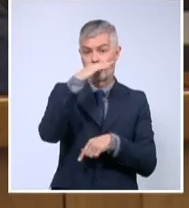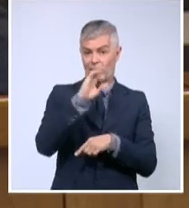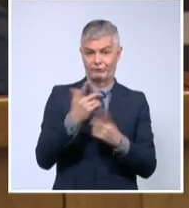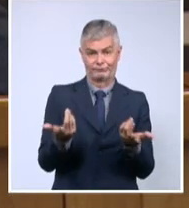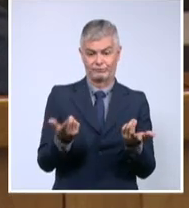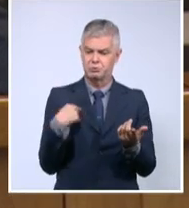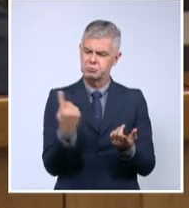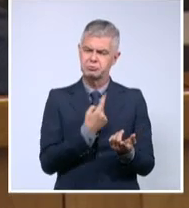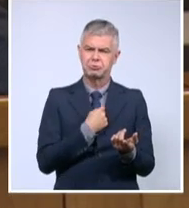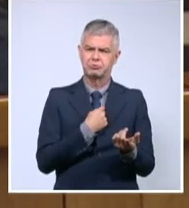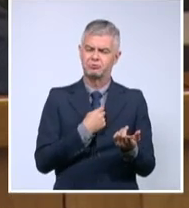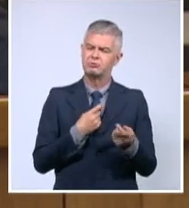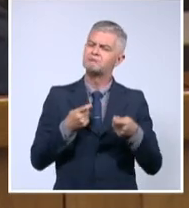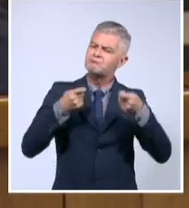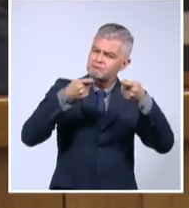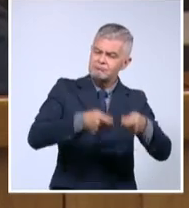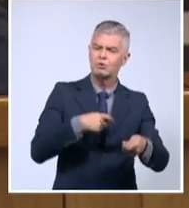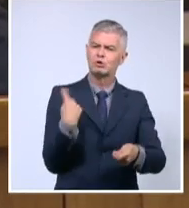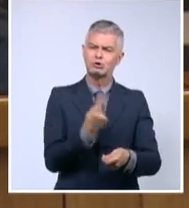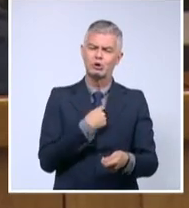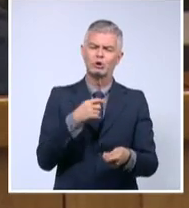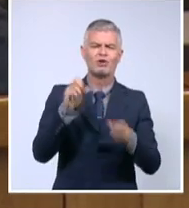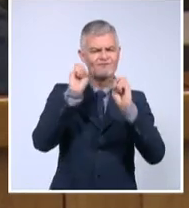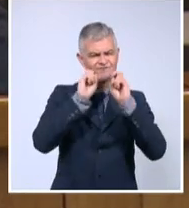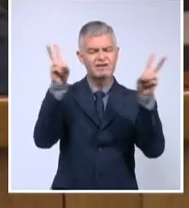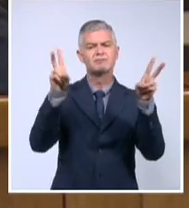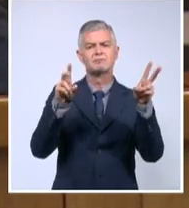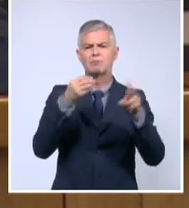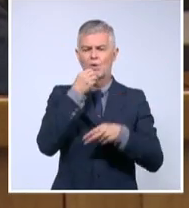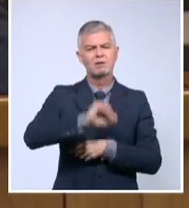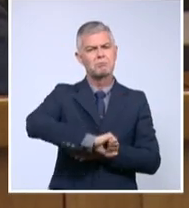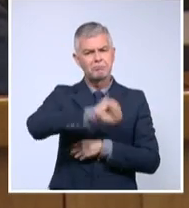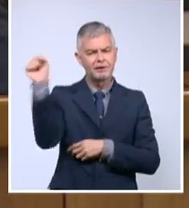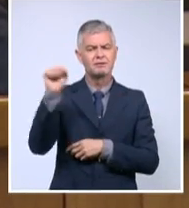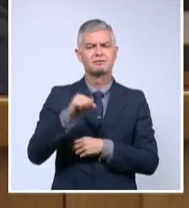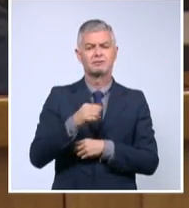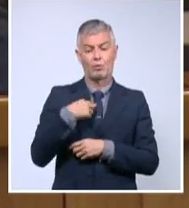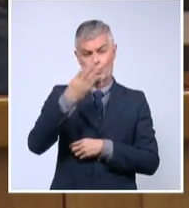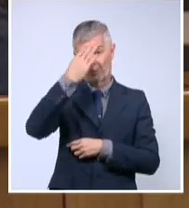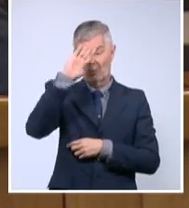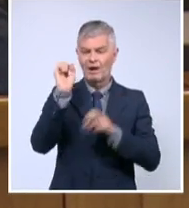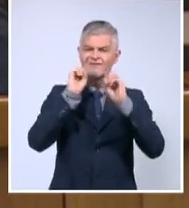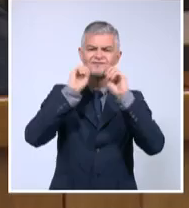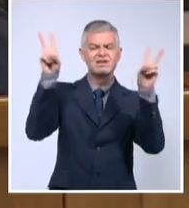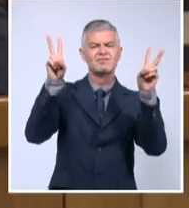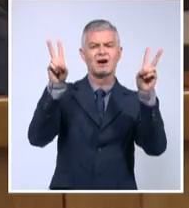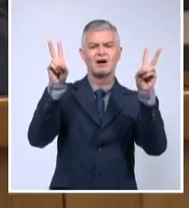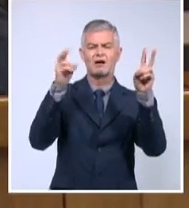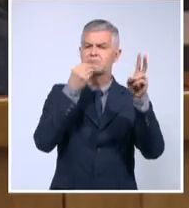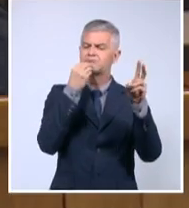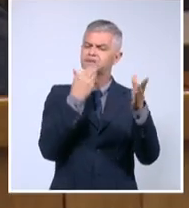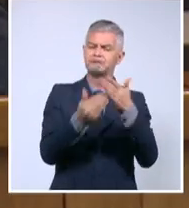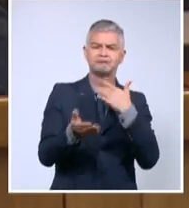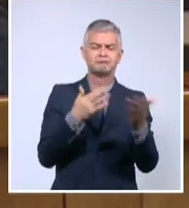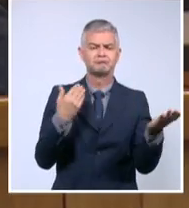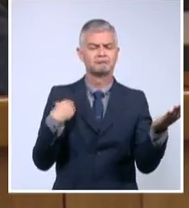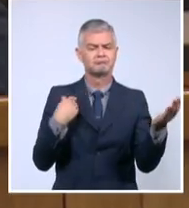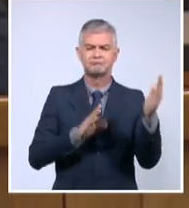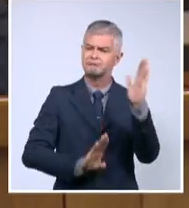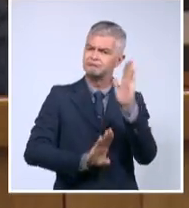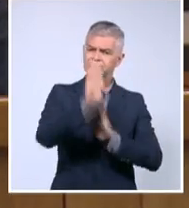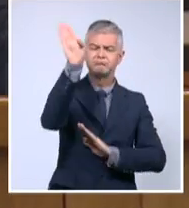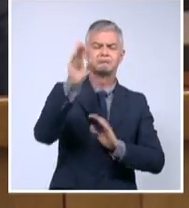nosotros insistimos en vivir y vencer. Cuba viva saltó por encima de sus propias